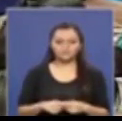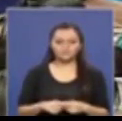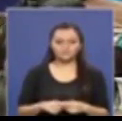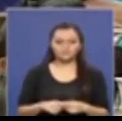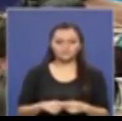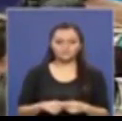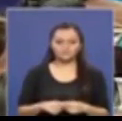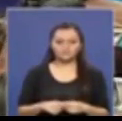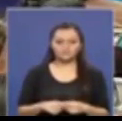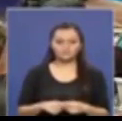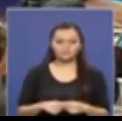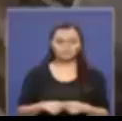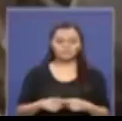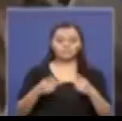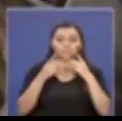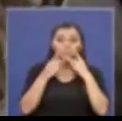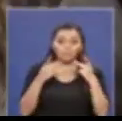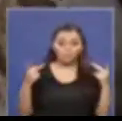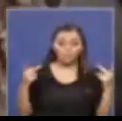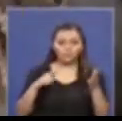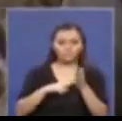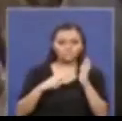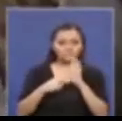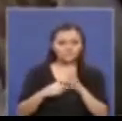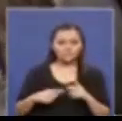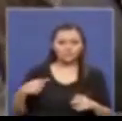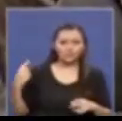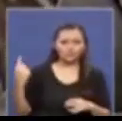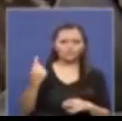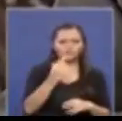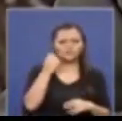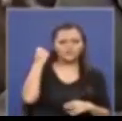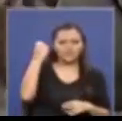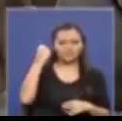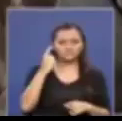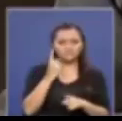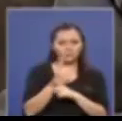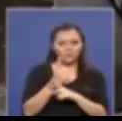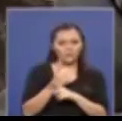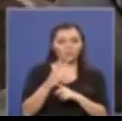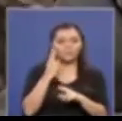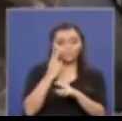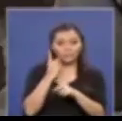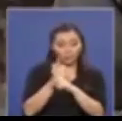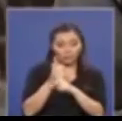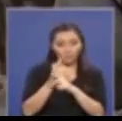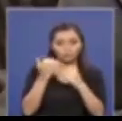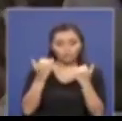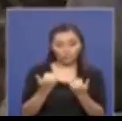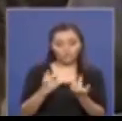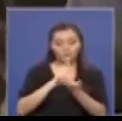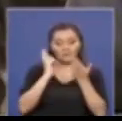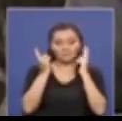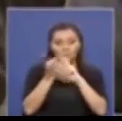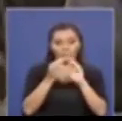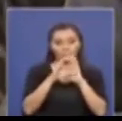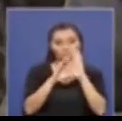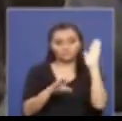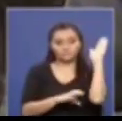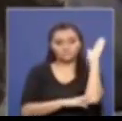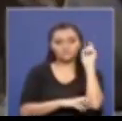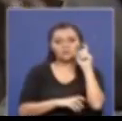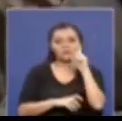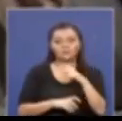palabras sagradas, compañeros, lo público, lo que es de todos. Por eso la enmienda que estamos presentando, para tener un